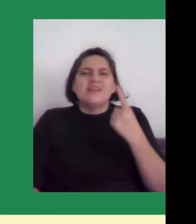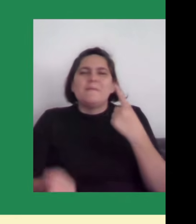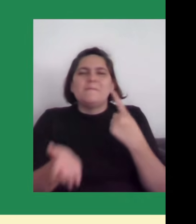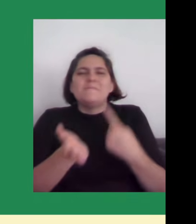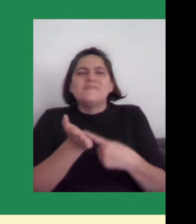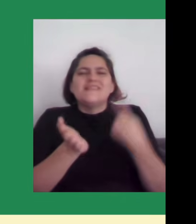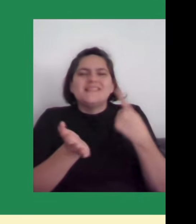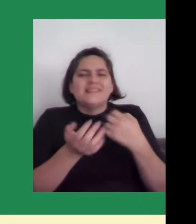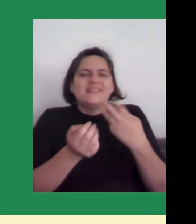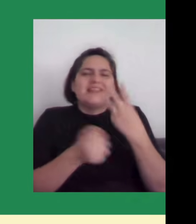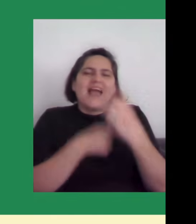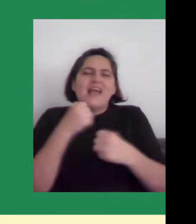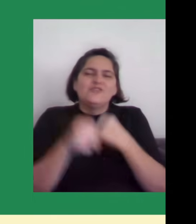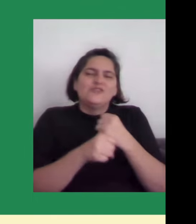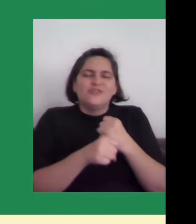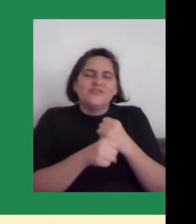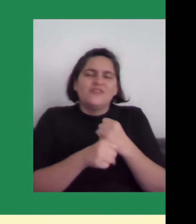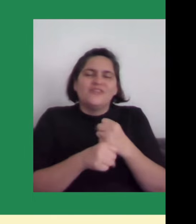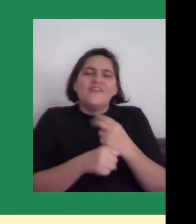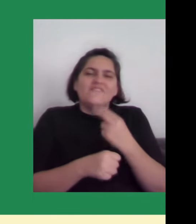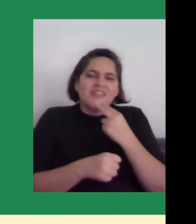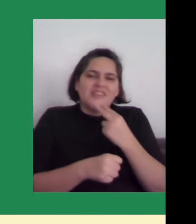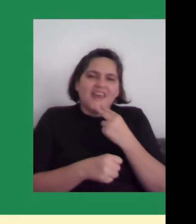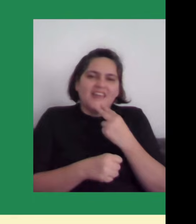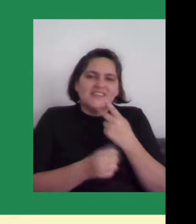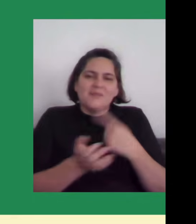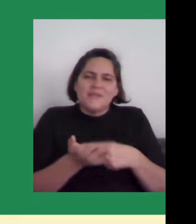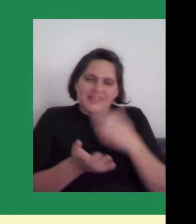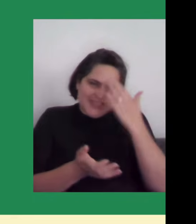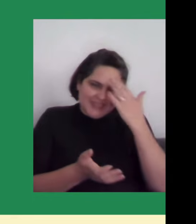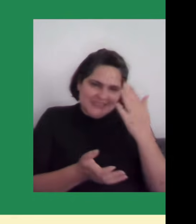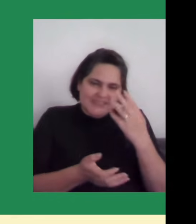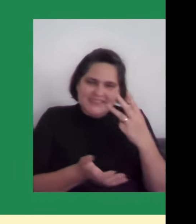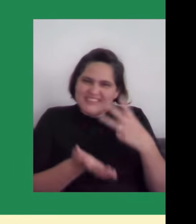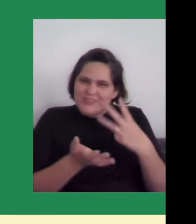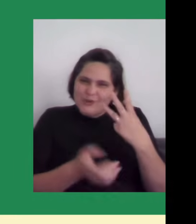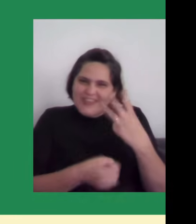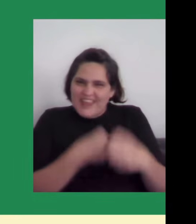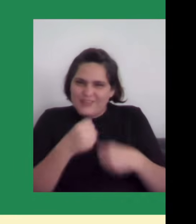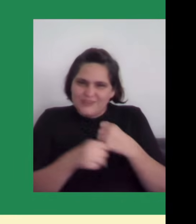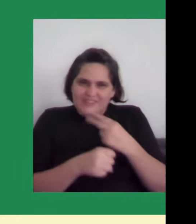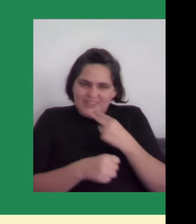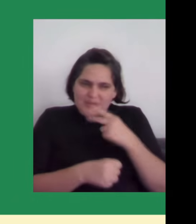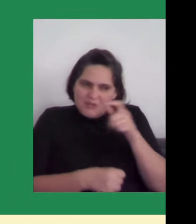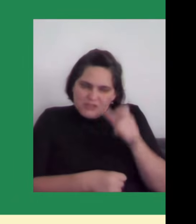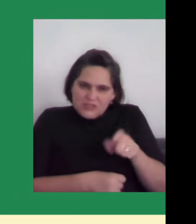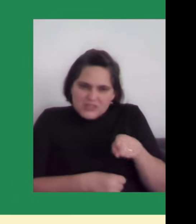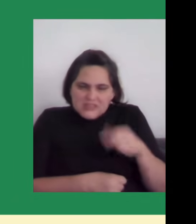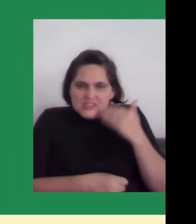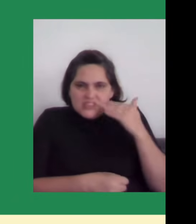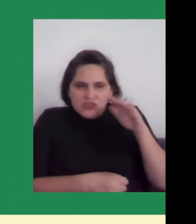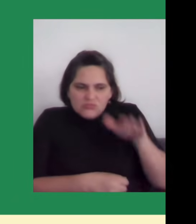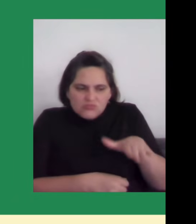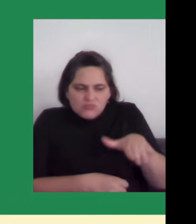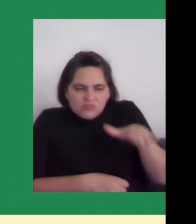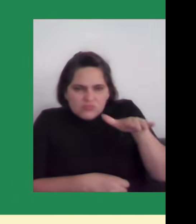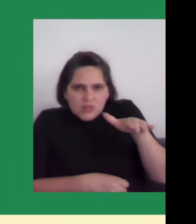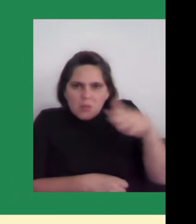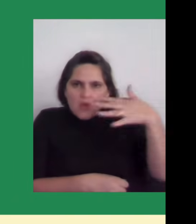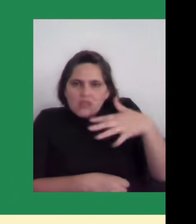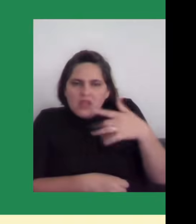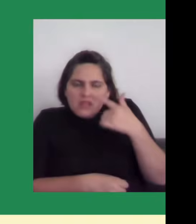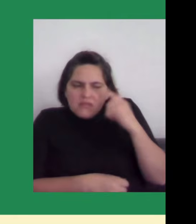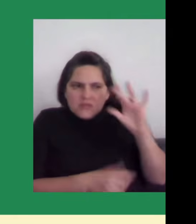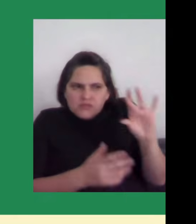3 años de vida, ya los más importantes para la pesquisa temprana? Por lo tanto, tenemos que saber cuáles son las